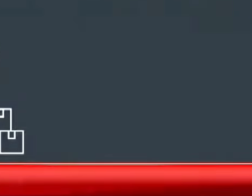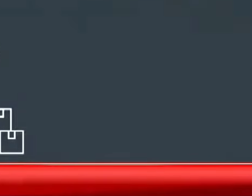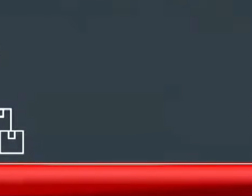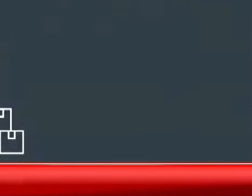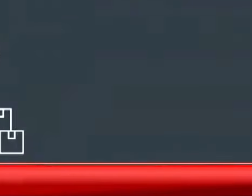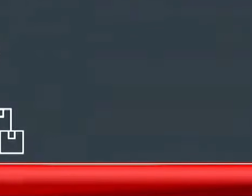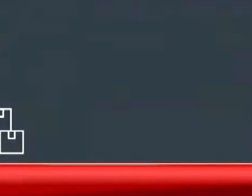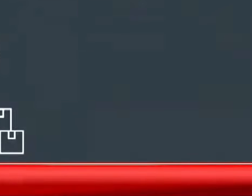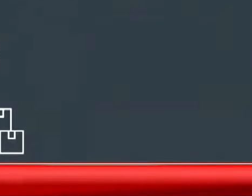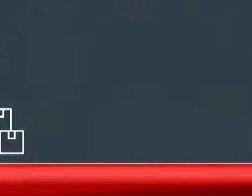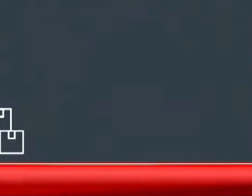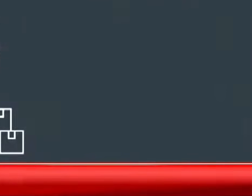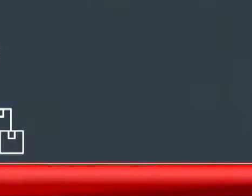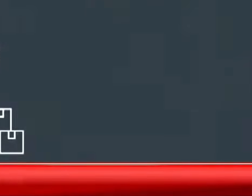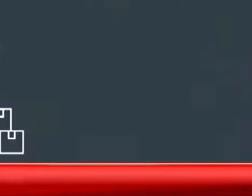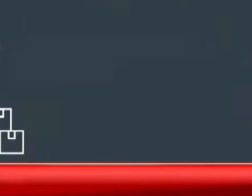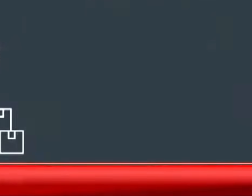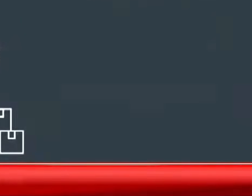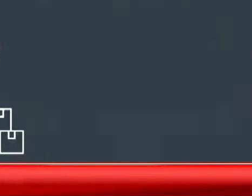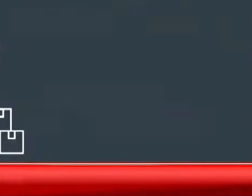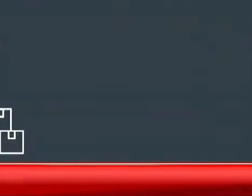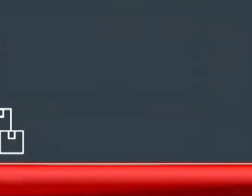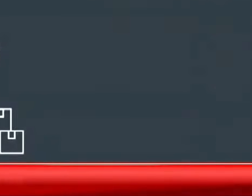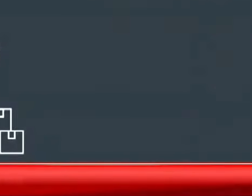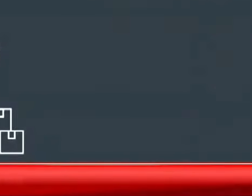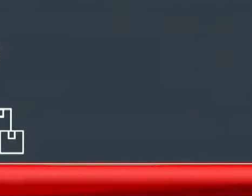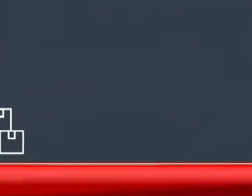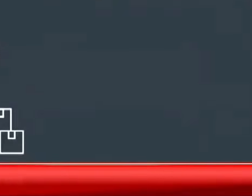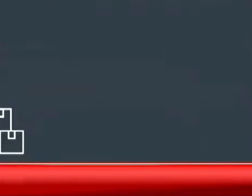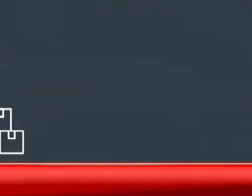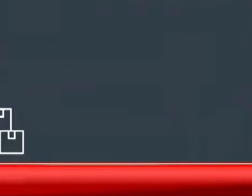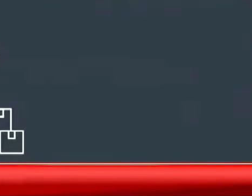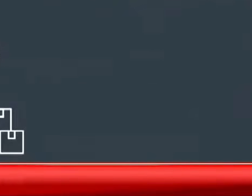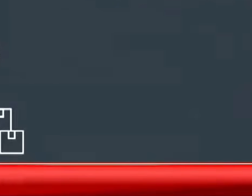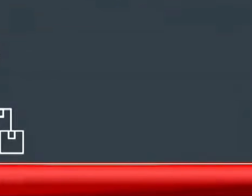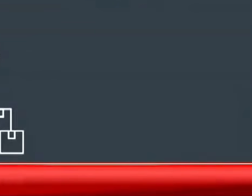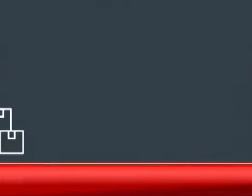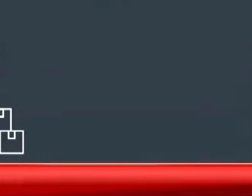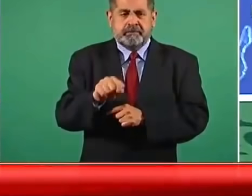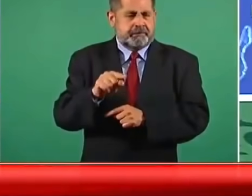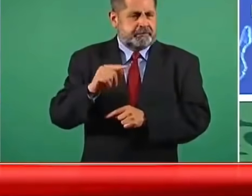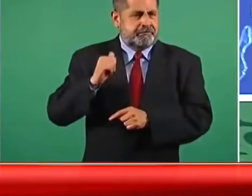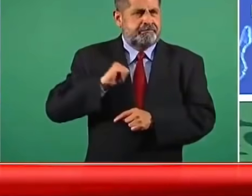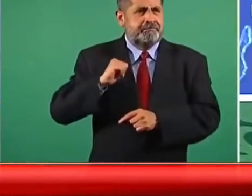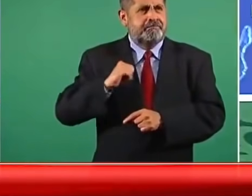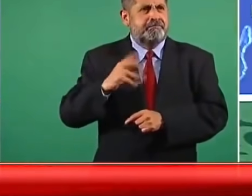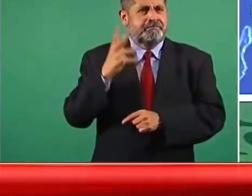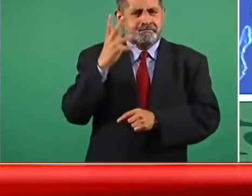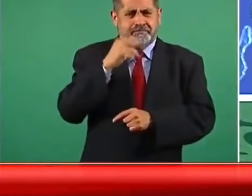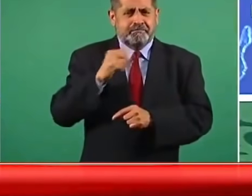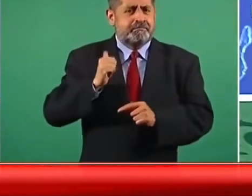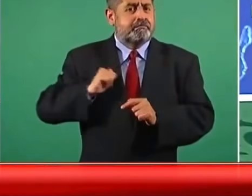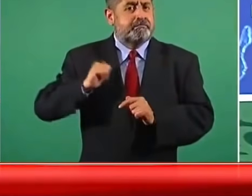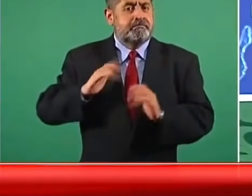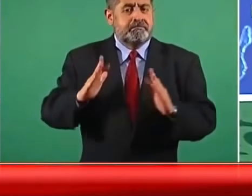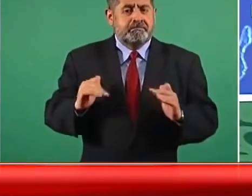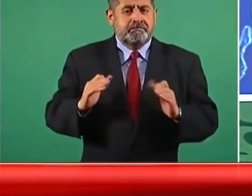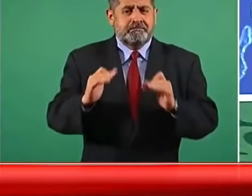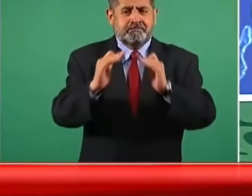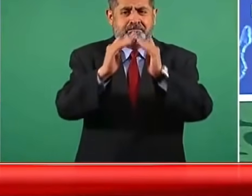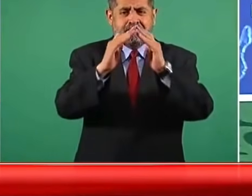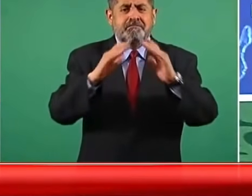sea Chiapas y enfrente está Guatemala, está Yachilán, encontrar un fragmento